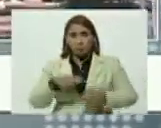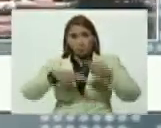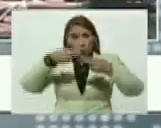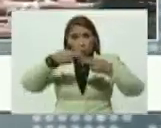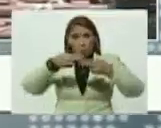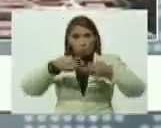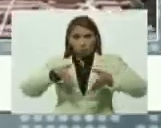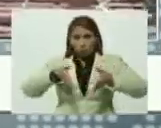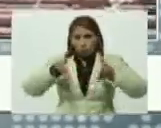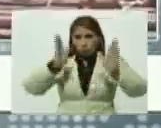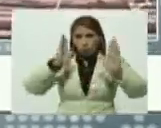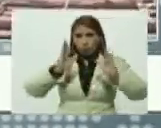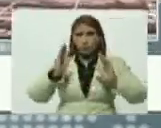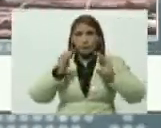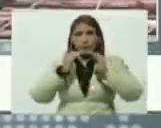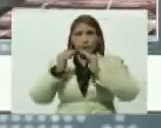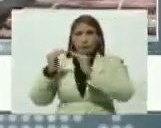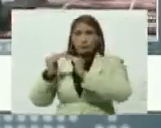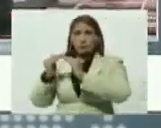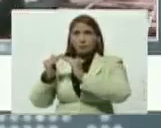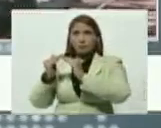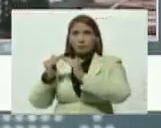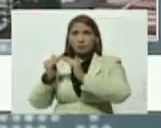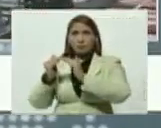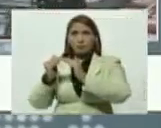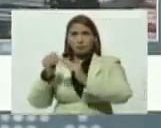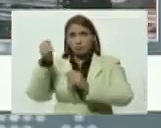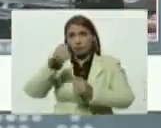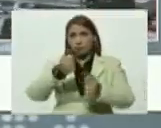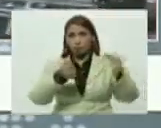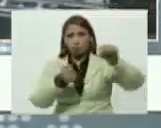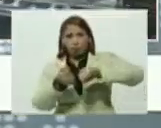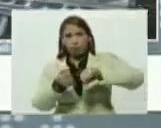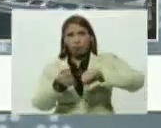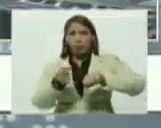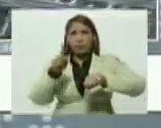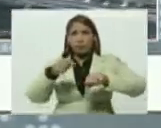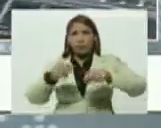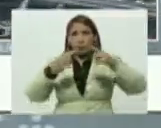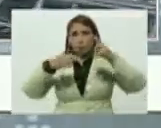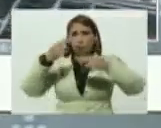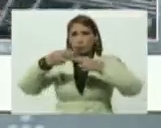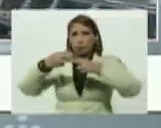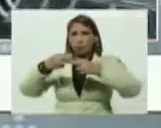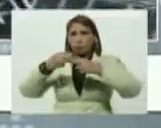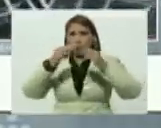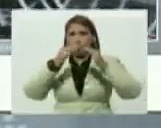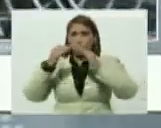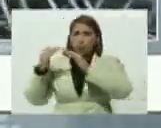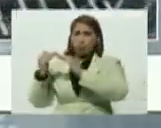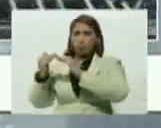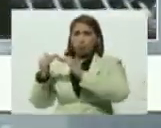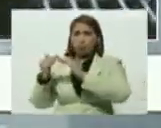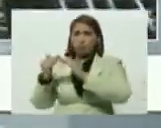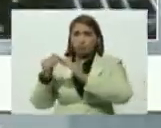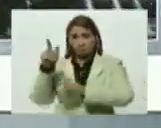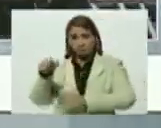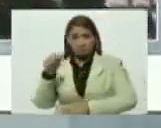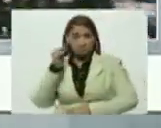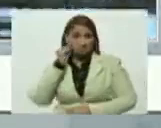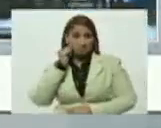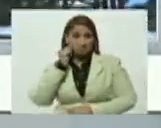el apartamento. Pone la cabilla, le echa el cemento, construye el apartamento. La cabillera Melis que va a